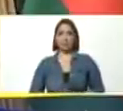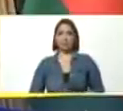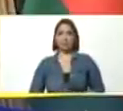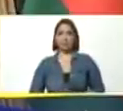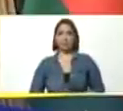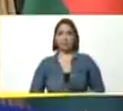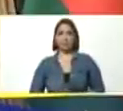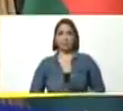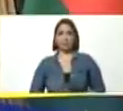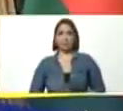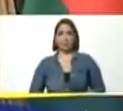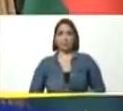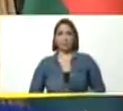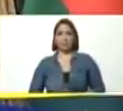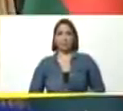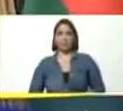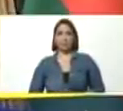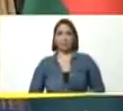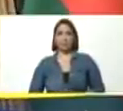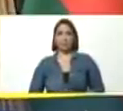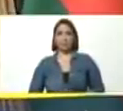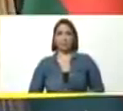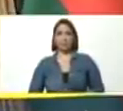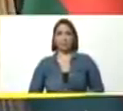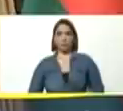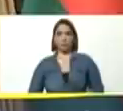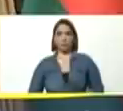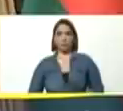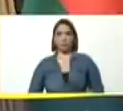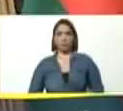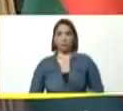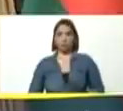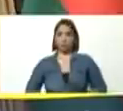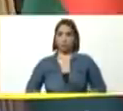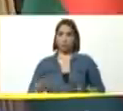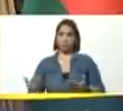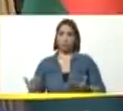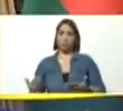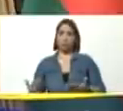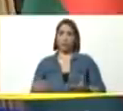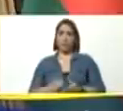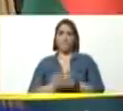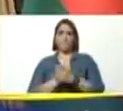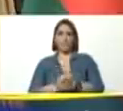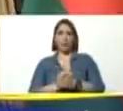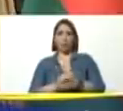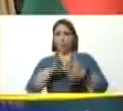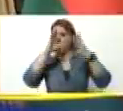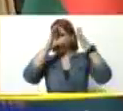yo envié al compañero embajador Adán Chávez